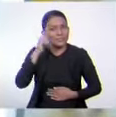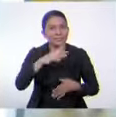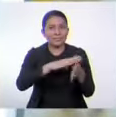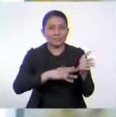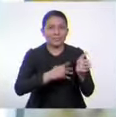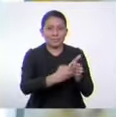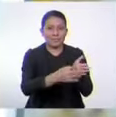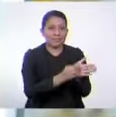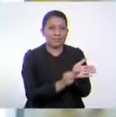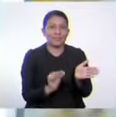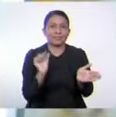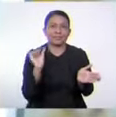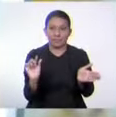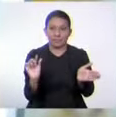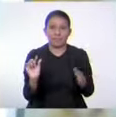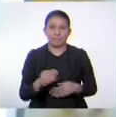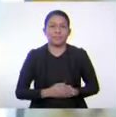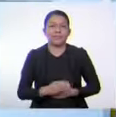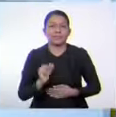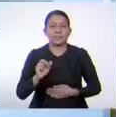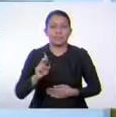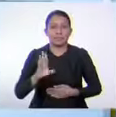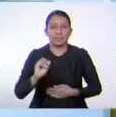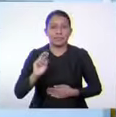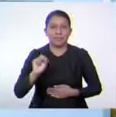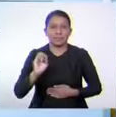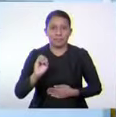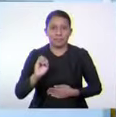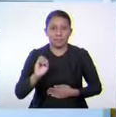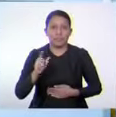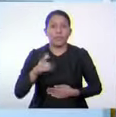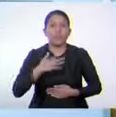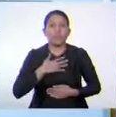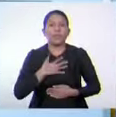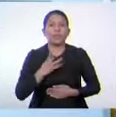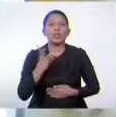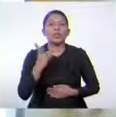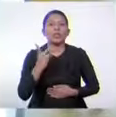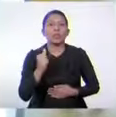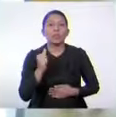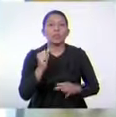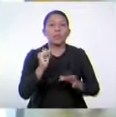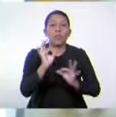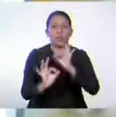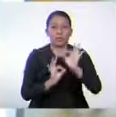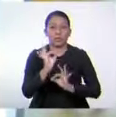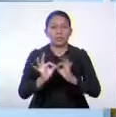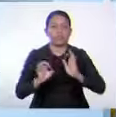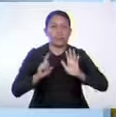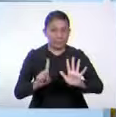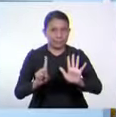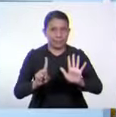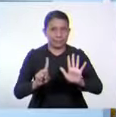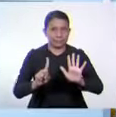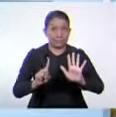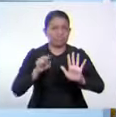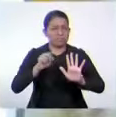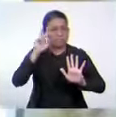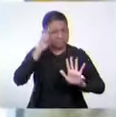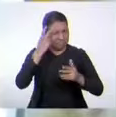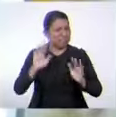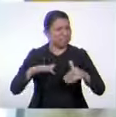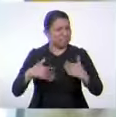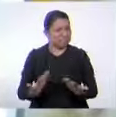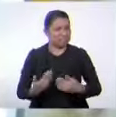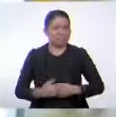periódica, el carbono presenta un número atómico de 6. ¿Qué quiere decir?